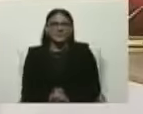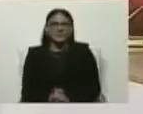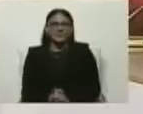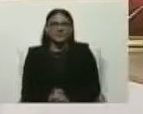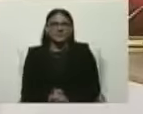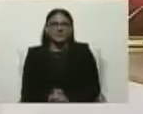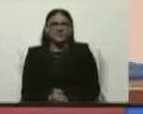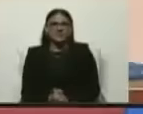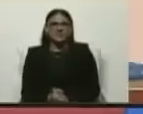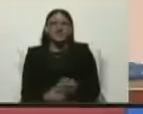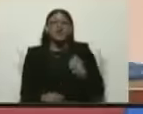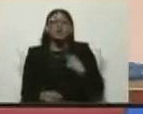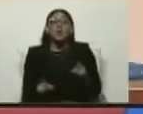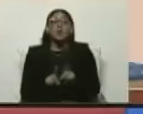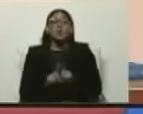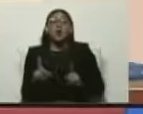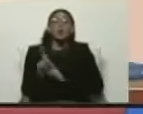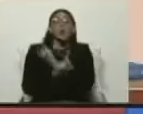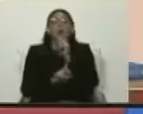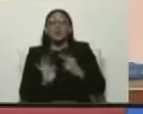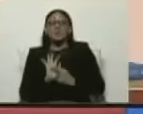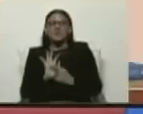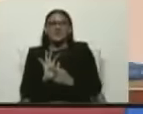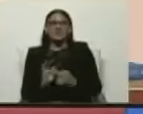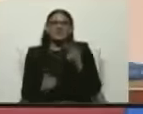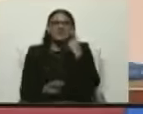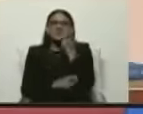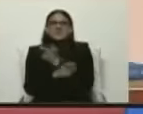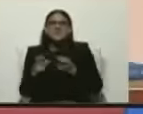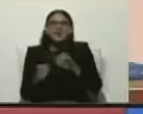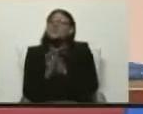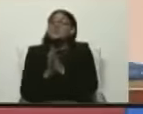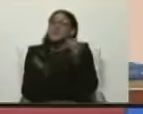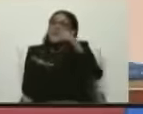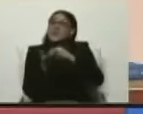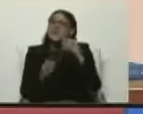Yo estoy tirando la indirecta para ver si buscan la canción esa, pero no la pone.